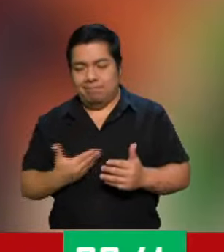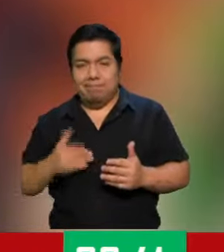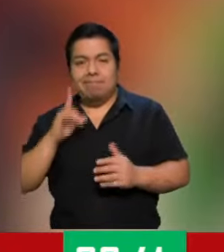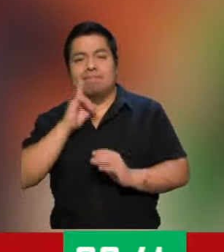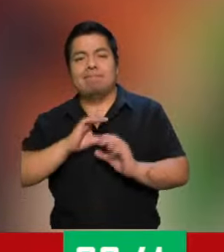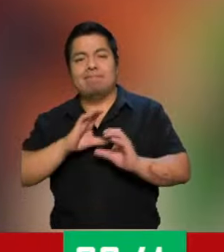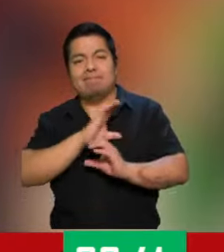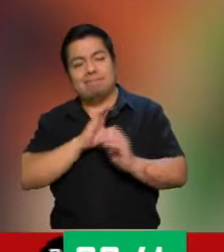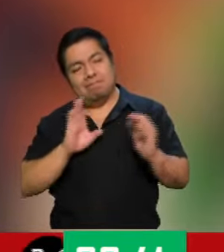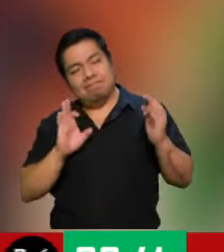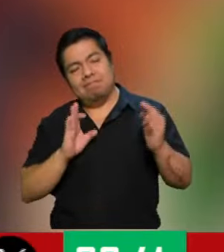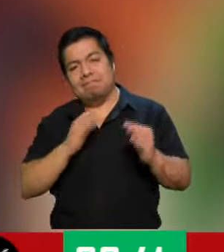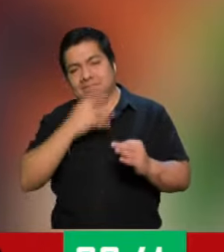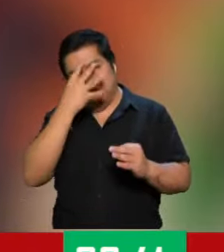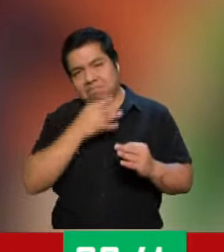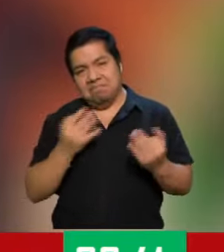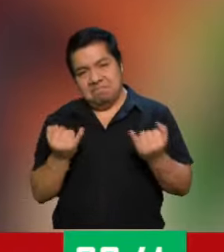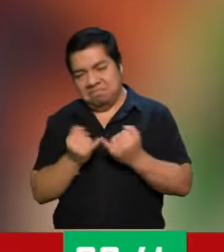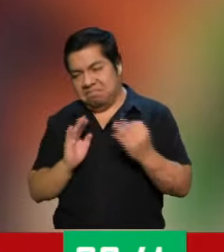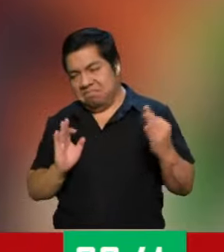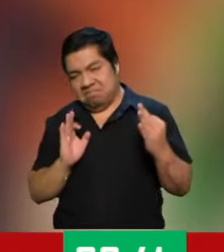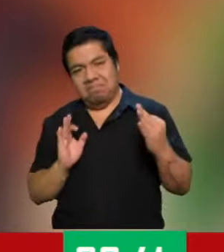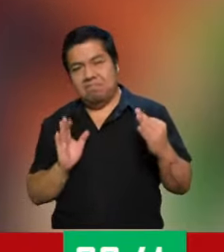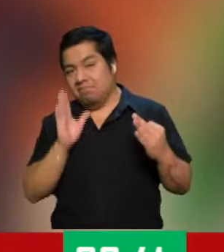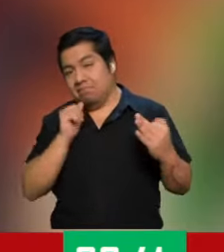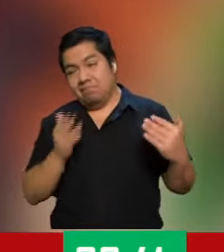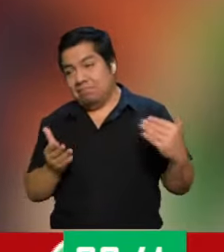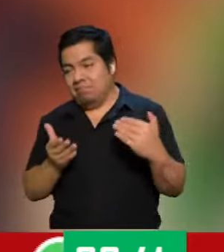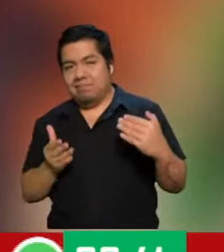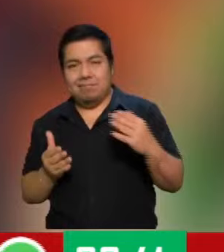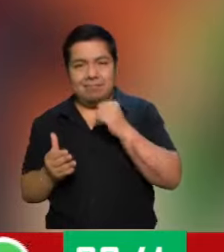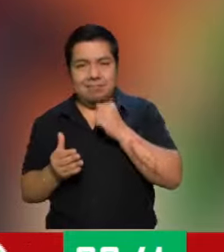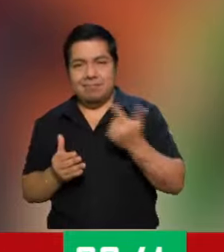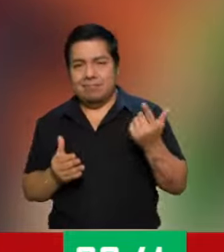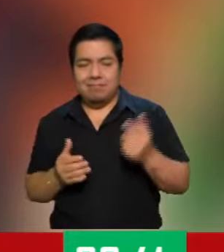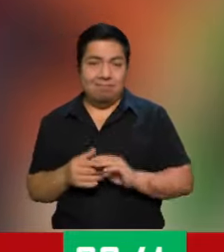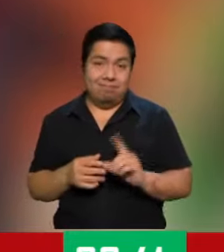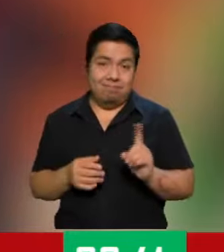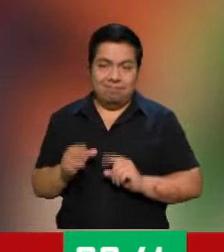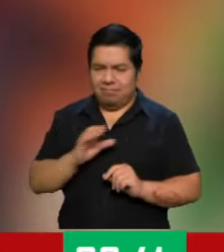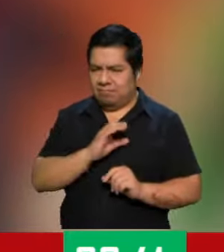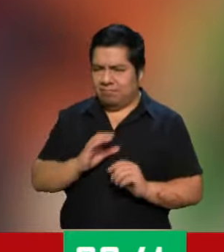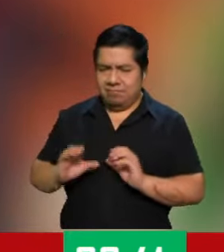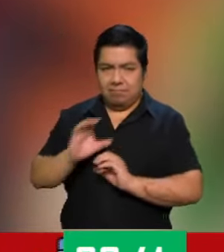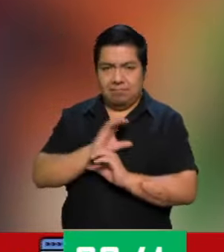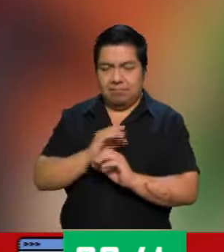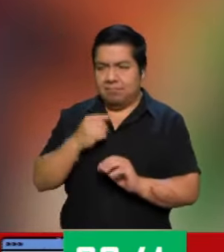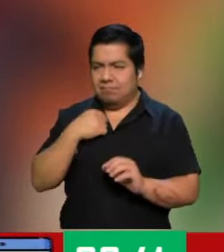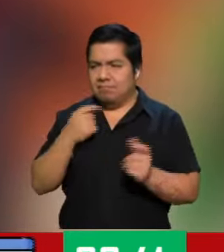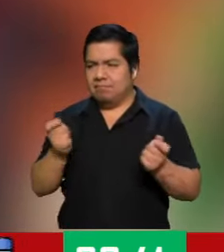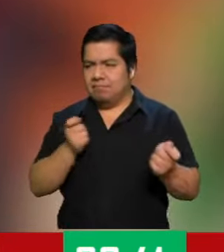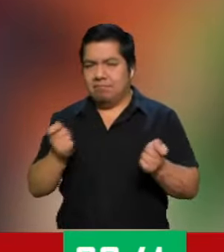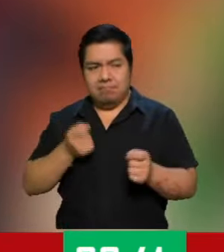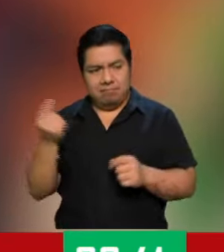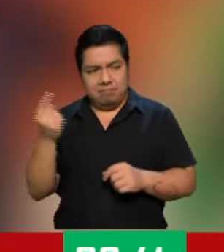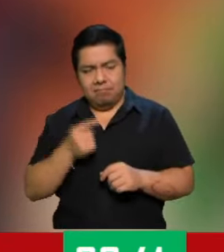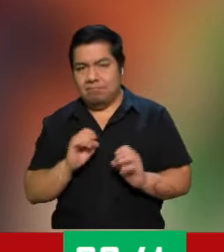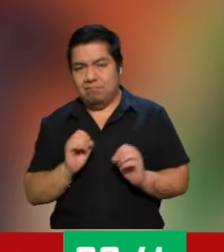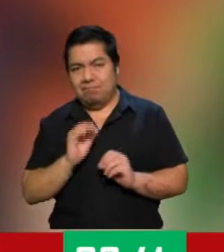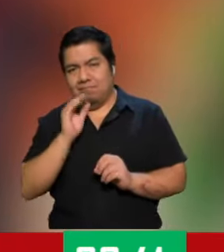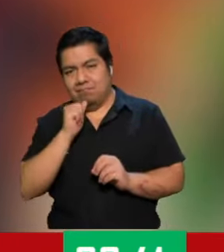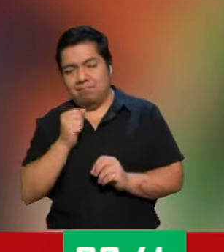Trump, señor? Aquí hay dignidad, no pueden llegar a hacer lo que se les da la gana. Es exactamente eso, no le toca a ella dar órdenes a mi presidente. Sí, y